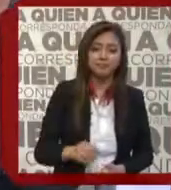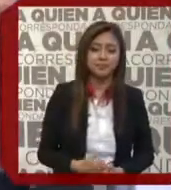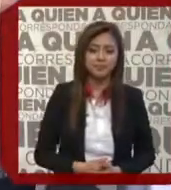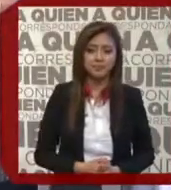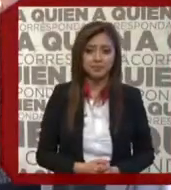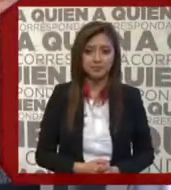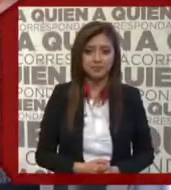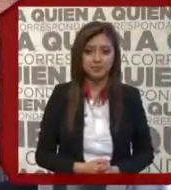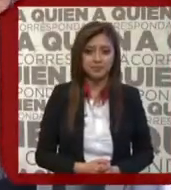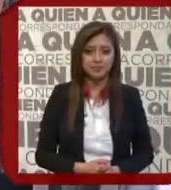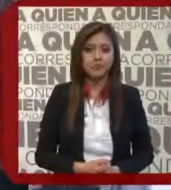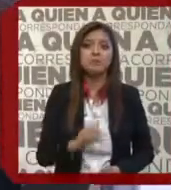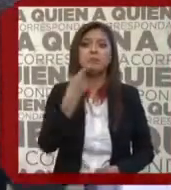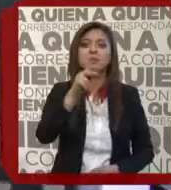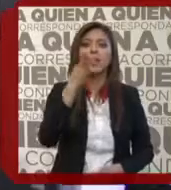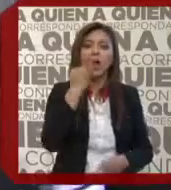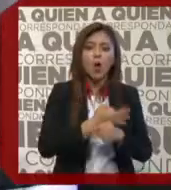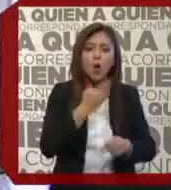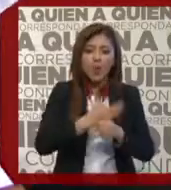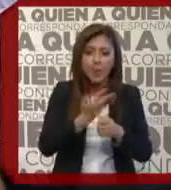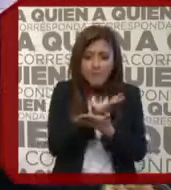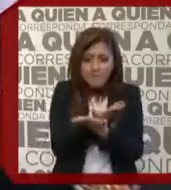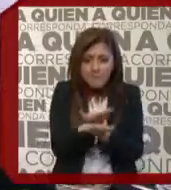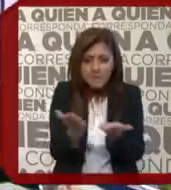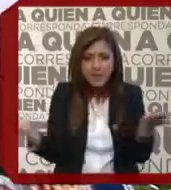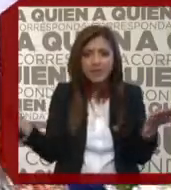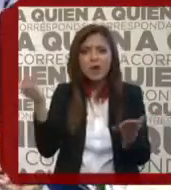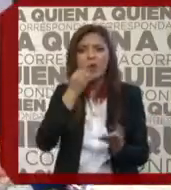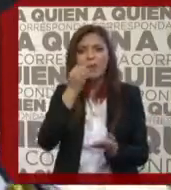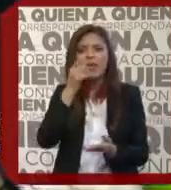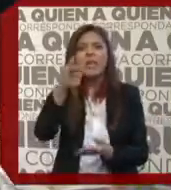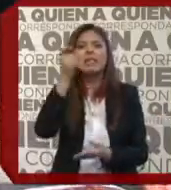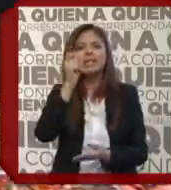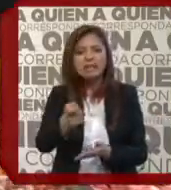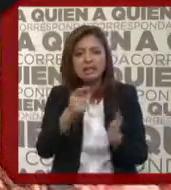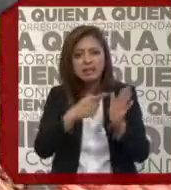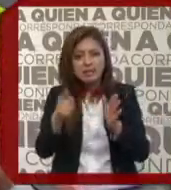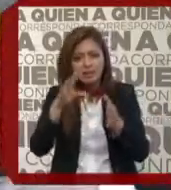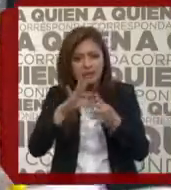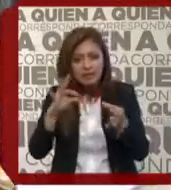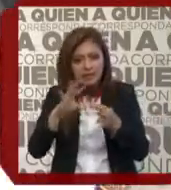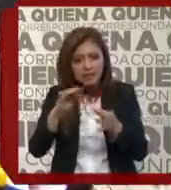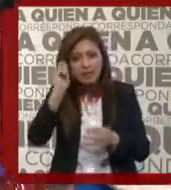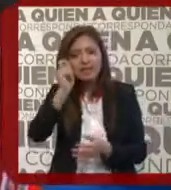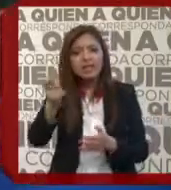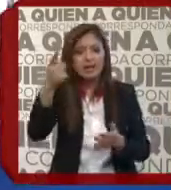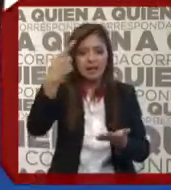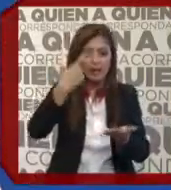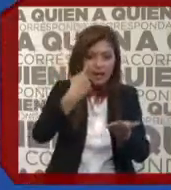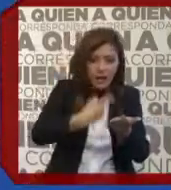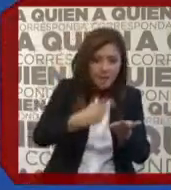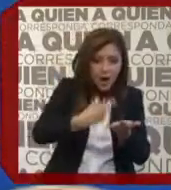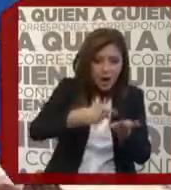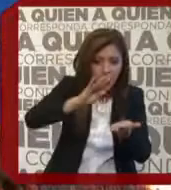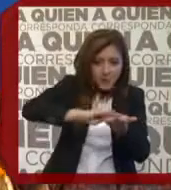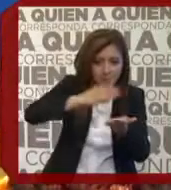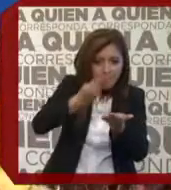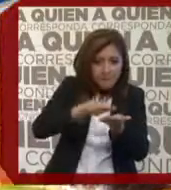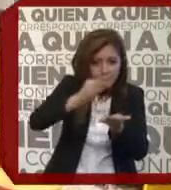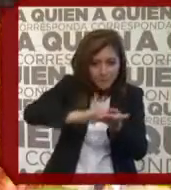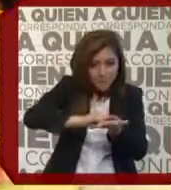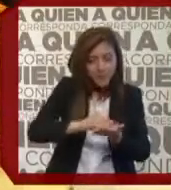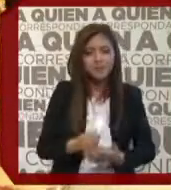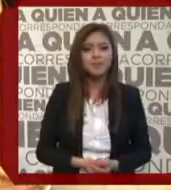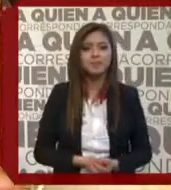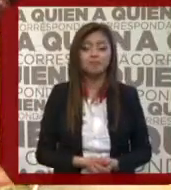presentando la mesa de allá, los platillos que teníamos allá. Íbamos por el camarones empanizados.